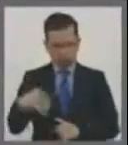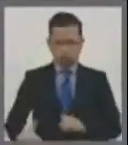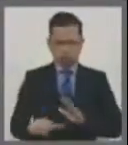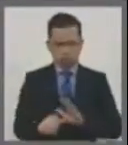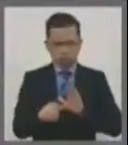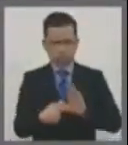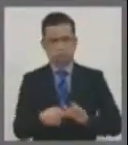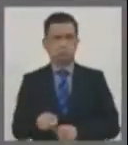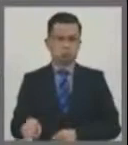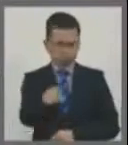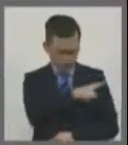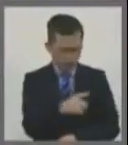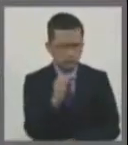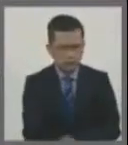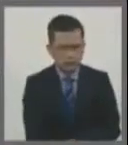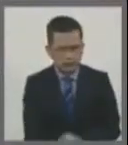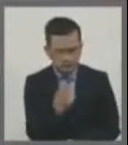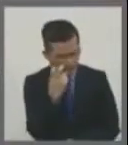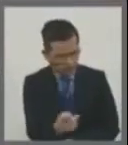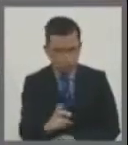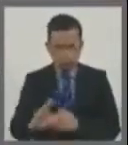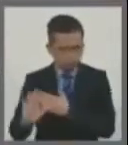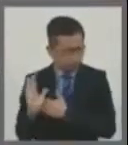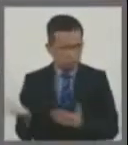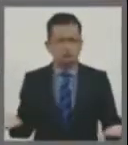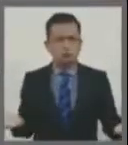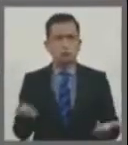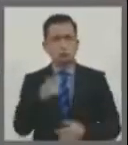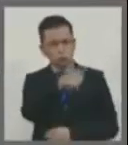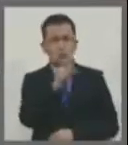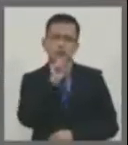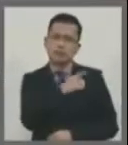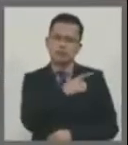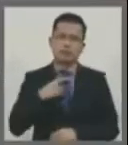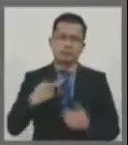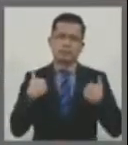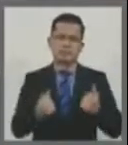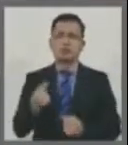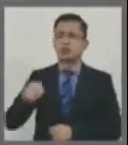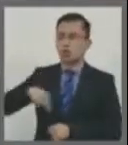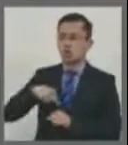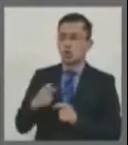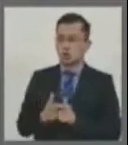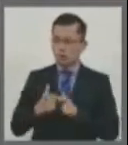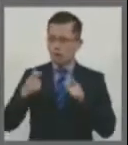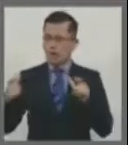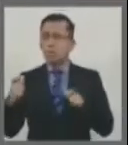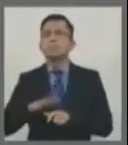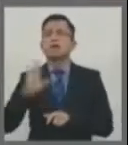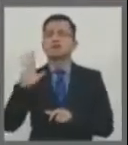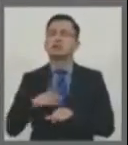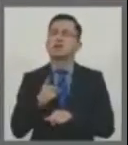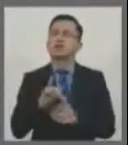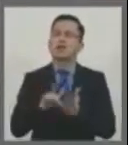Asuman ese compromiso y entiendan que esta fuerza mayoritaria, producto de elecciones libres y